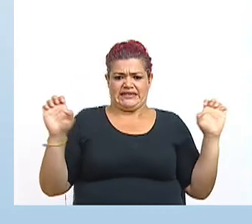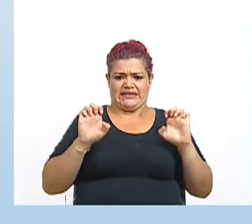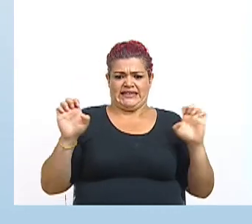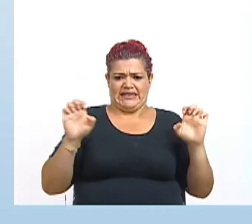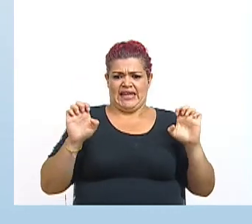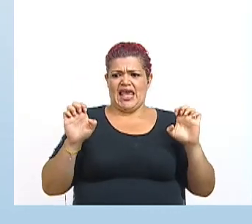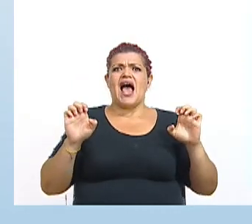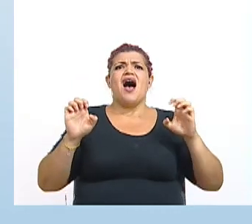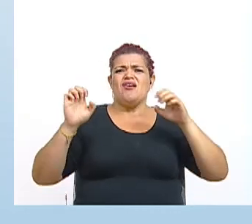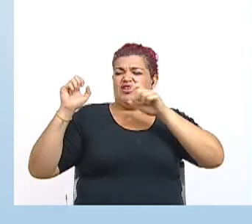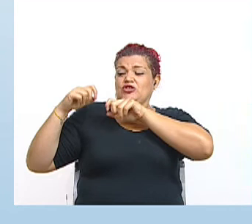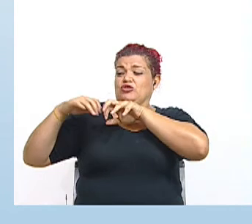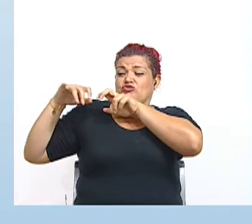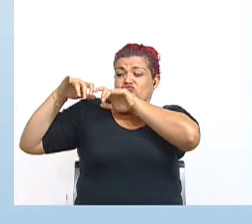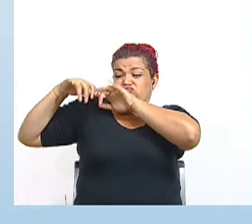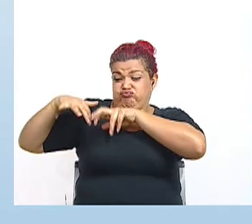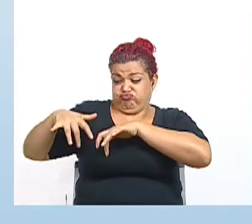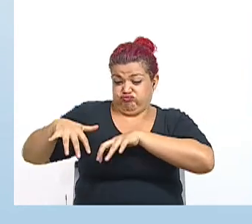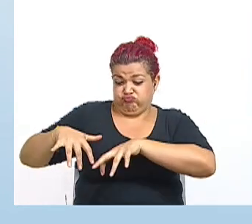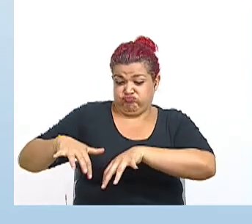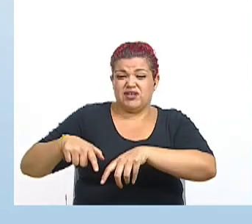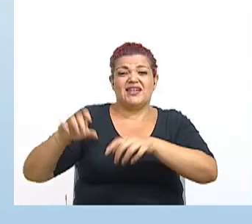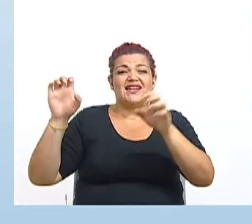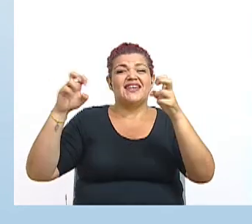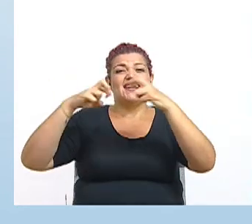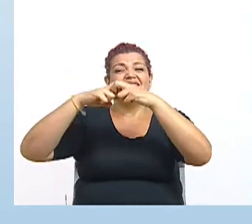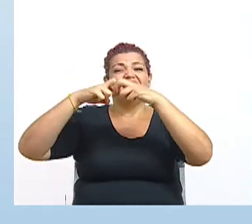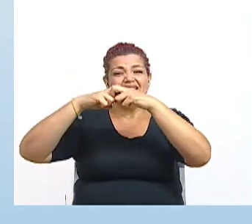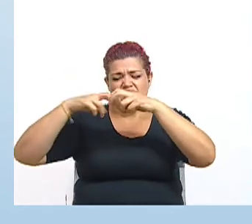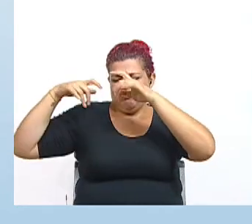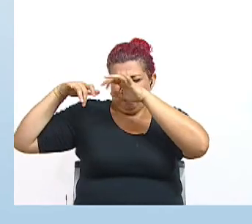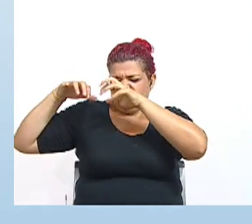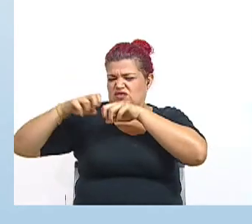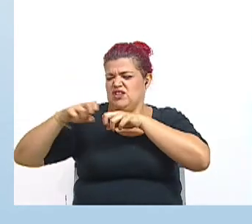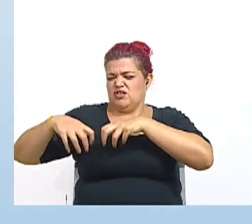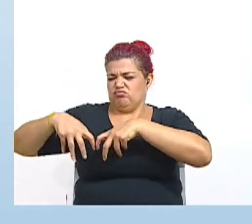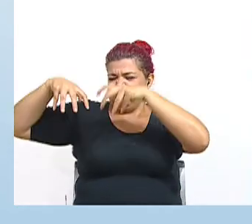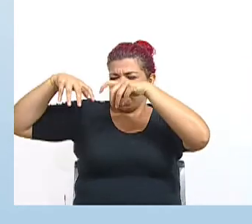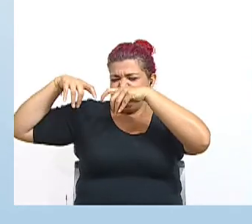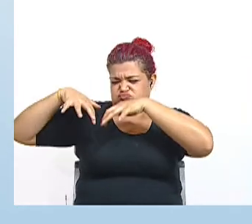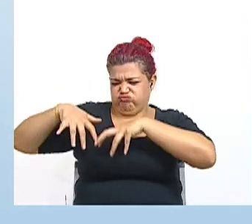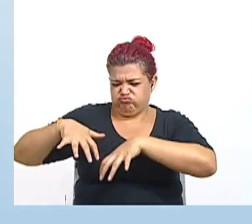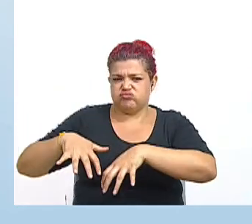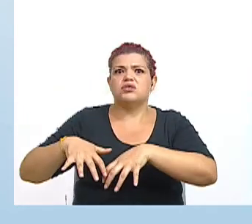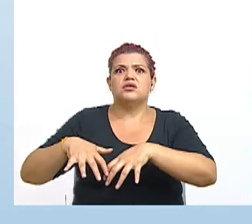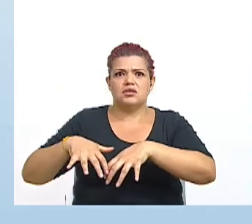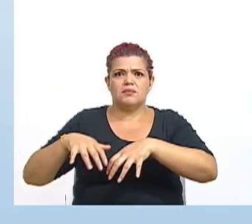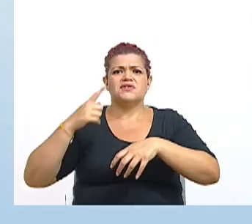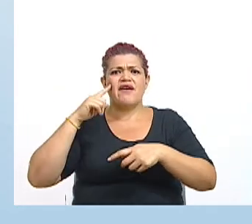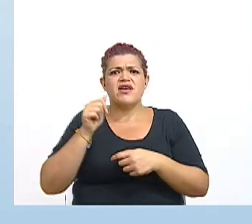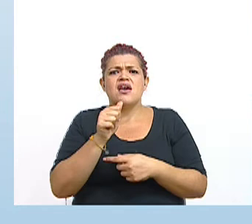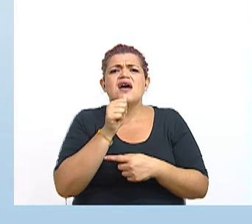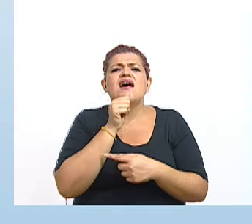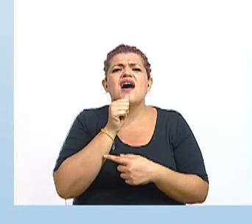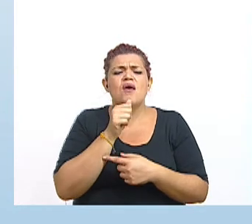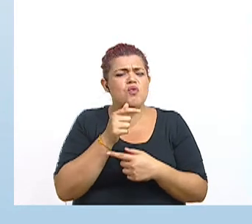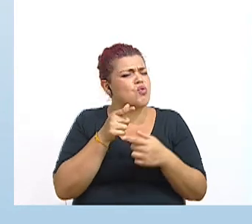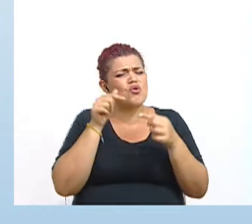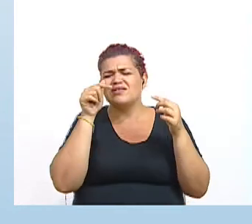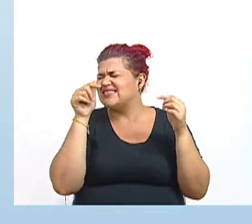hidroeléctrica, en fin, innumerable la cantidad de usos que tiene el agua. En un país como el nuestro, el agua adquiere un